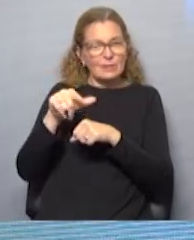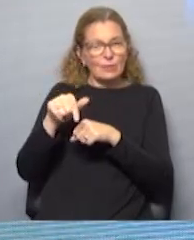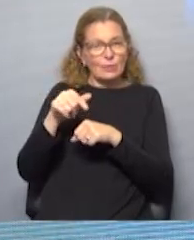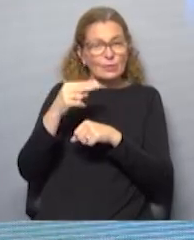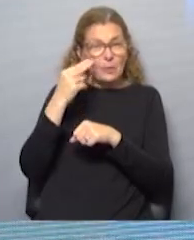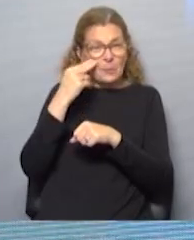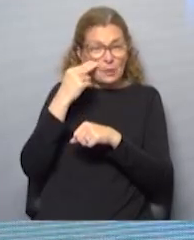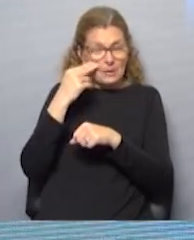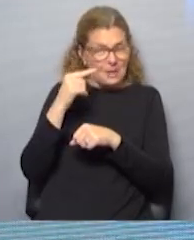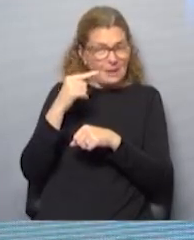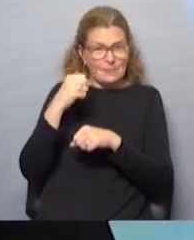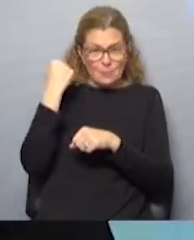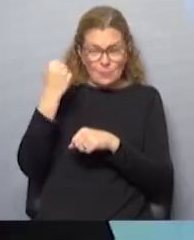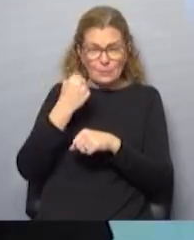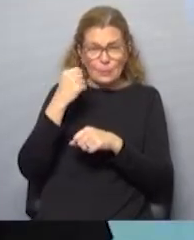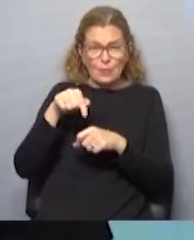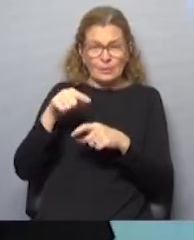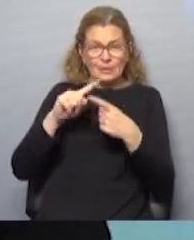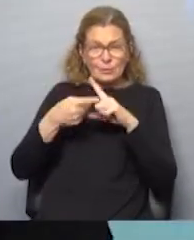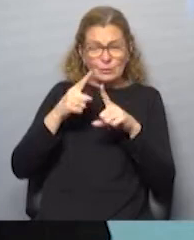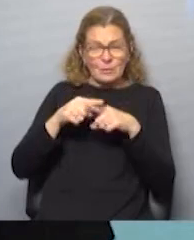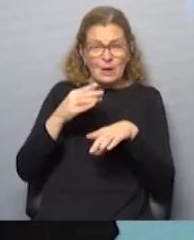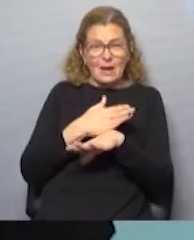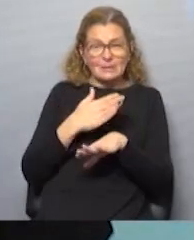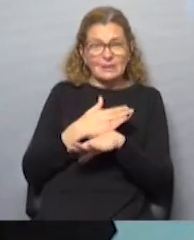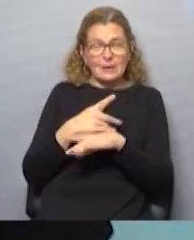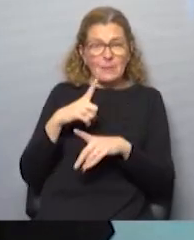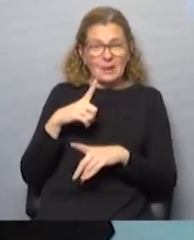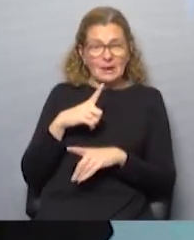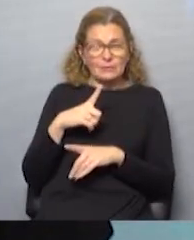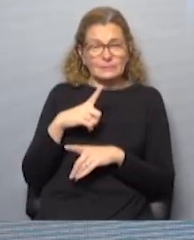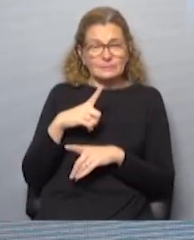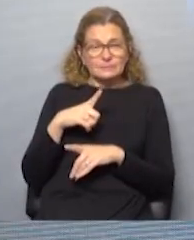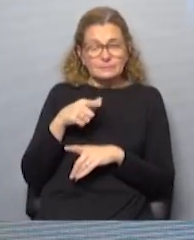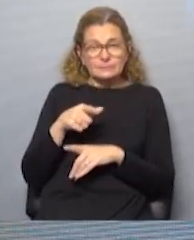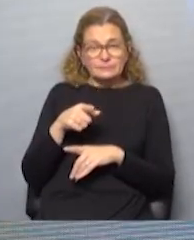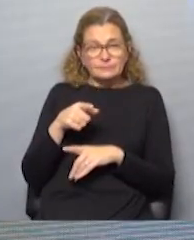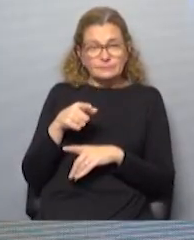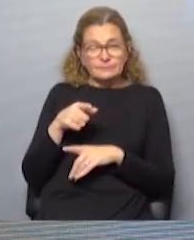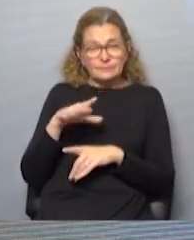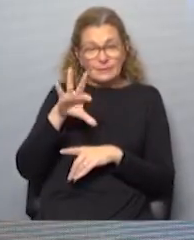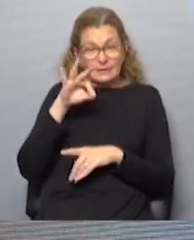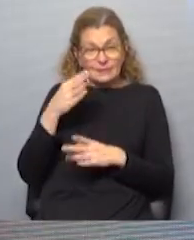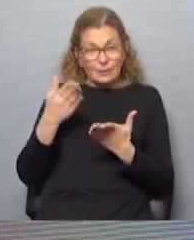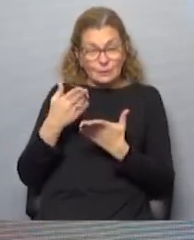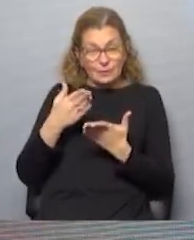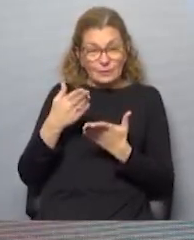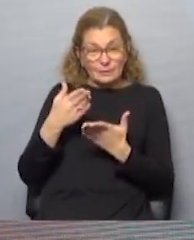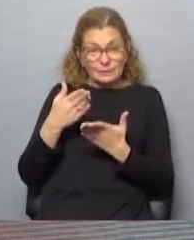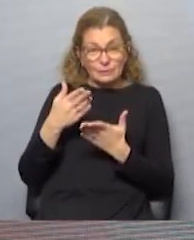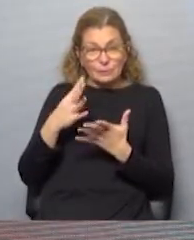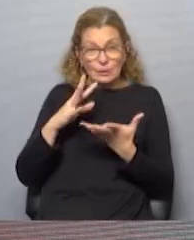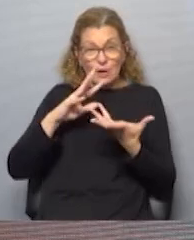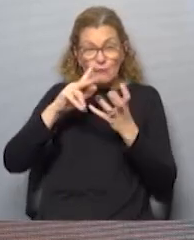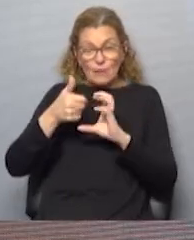hoy es un problema urgente hoy discutíamos más temprano que esperando que 11 uno tiene que elegir ahora ese momento de elegir un modelo